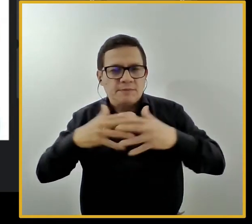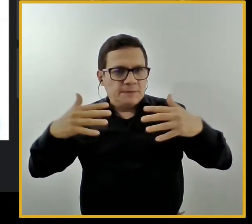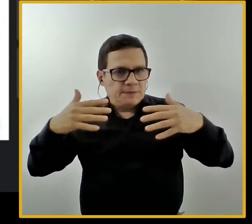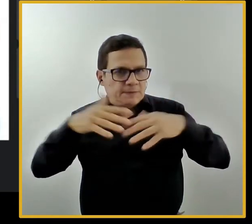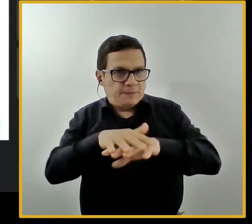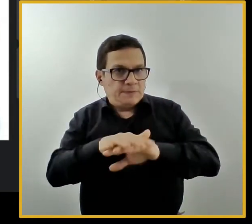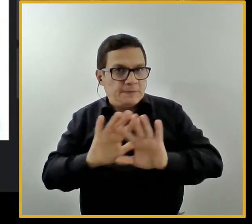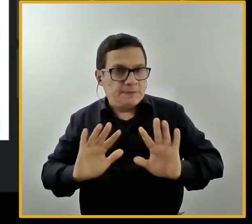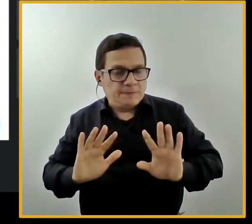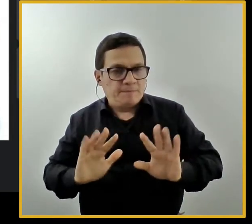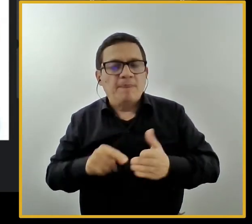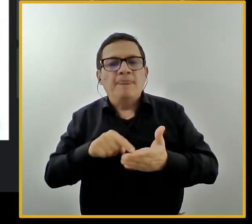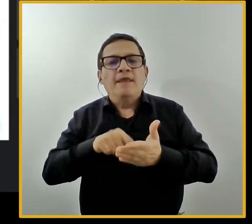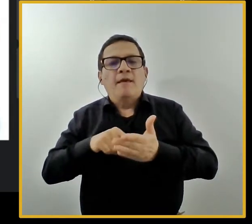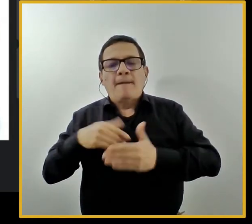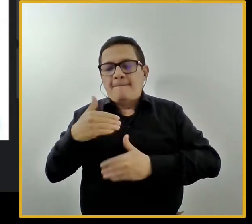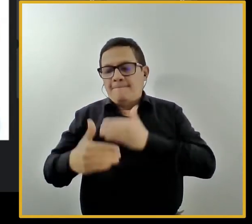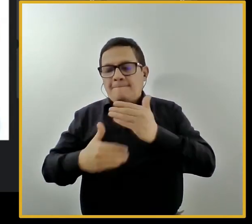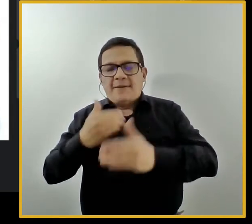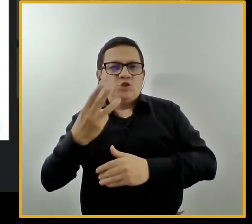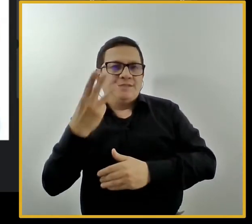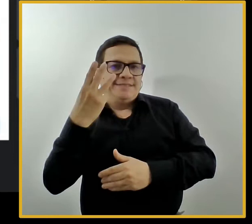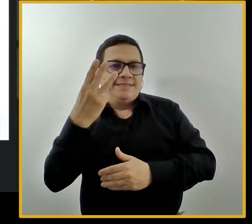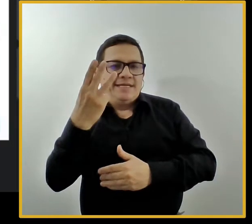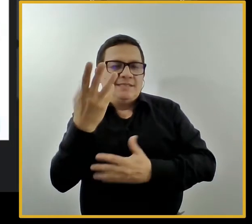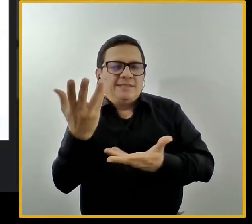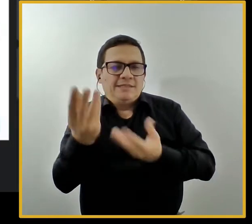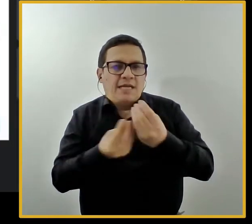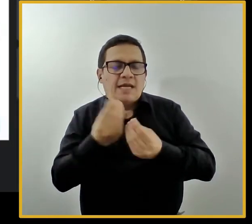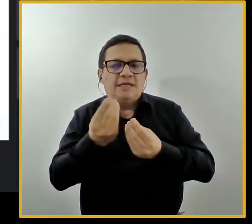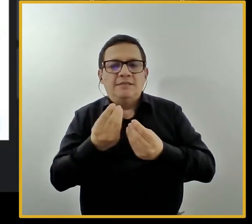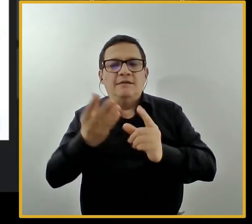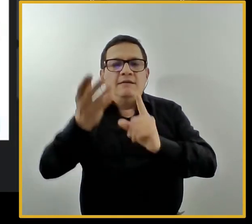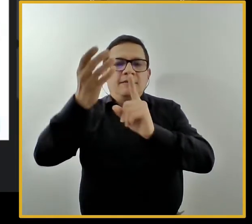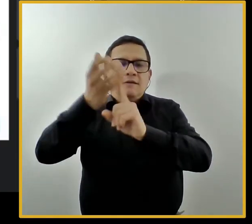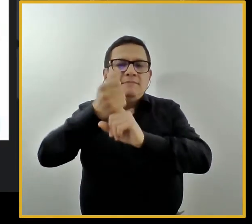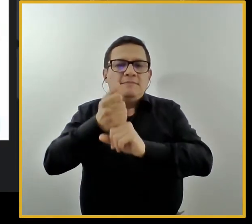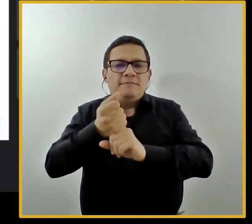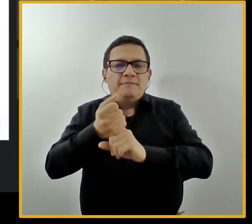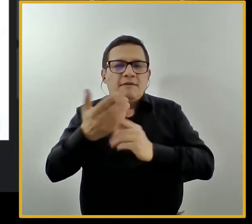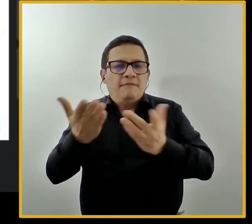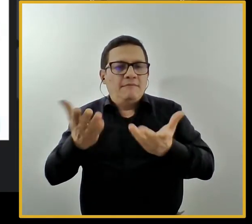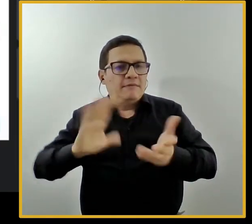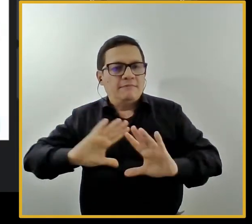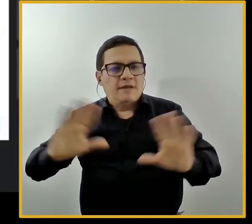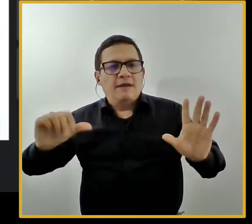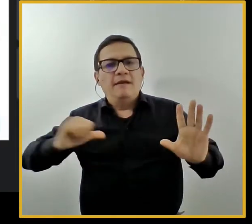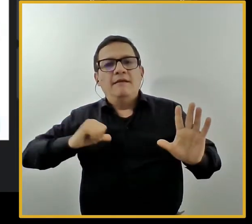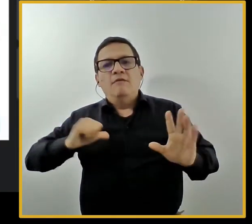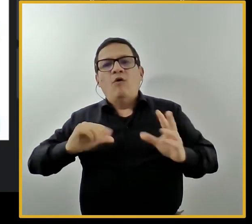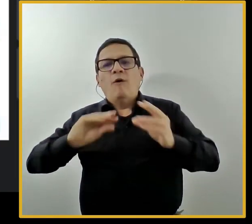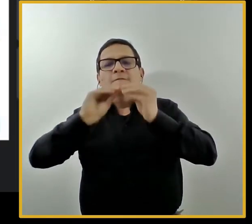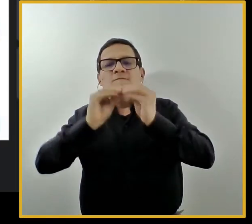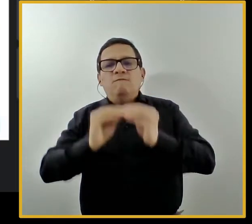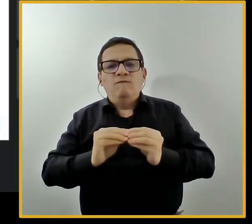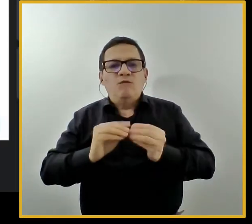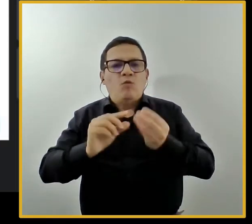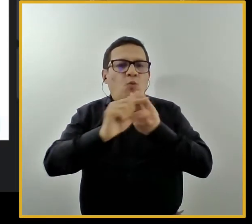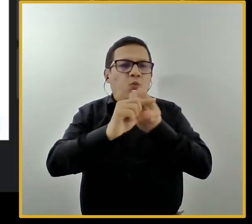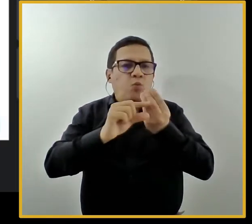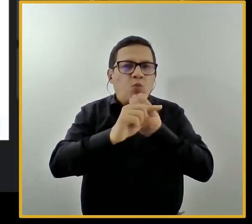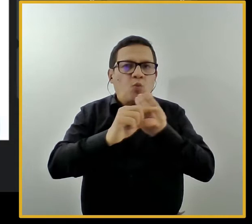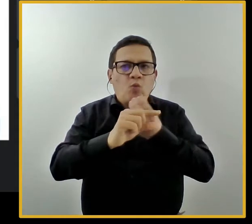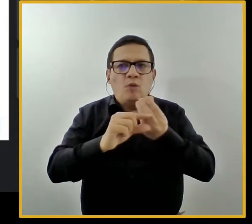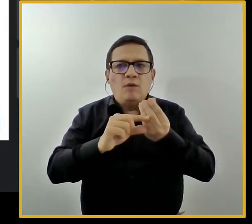¿cierto? Y en el paso 3, pues lo que yo hago es lograr, pues ya teniendo allí esa fórmula,